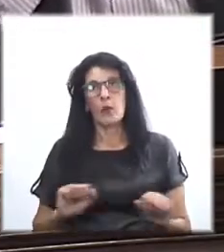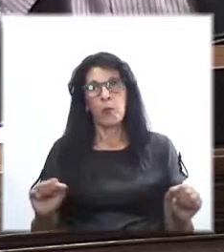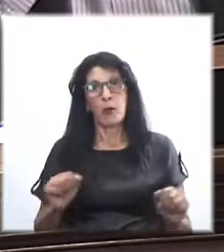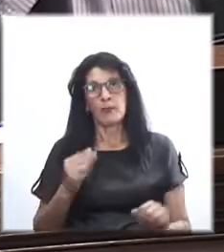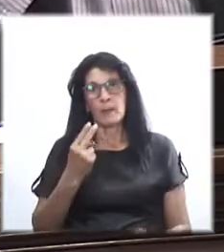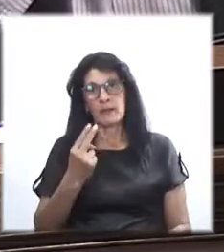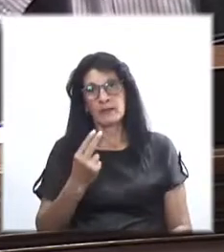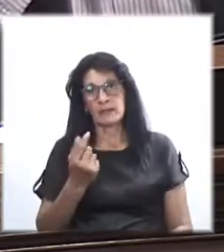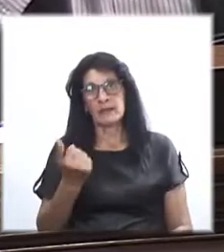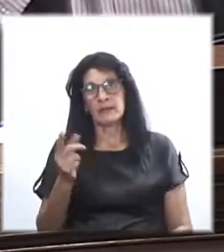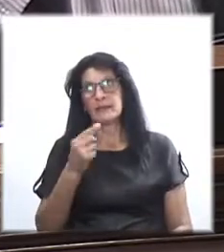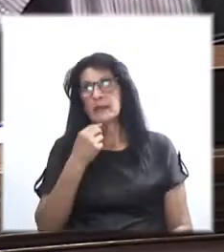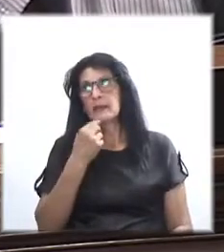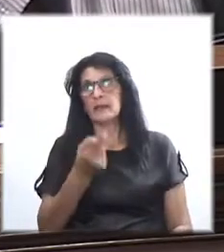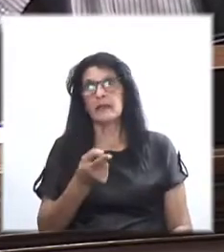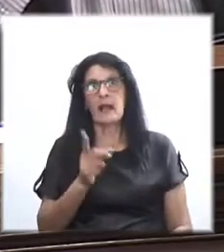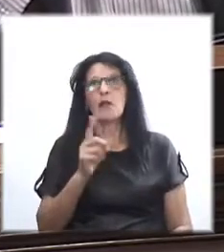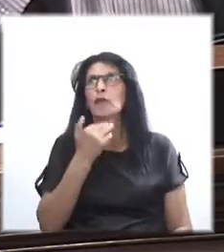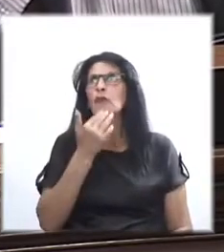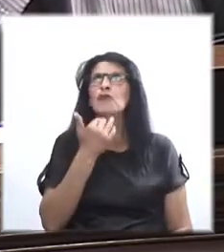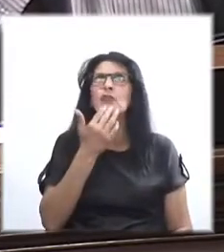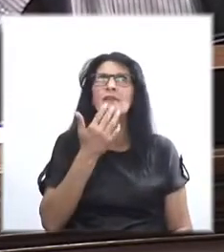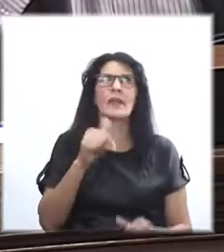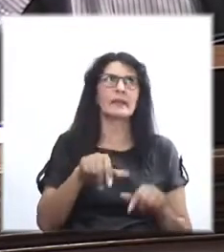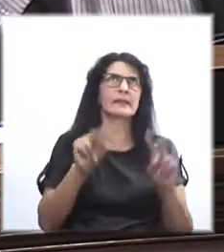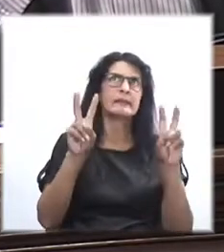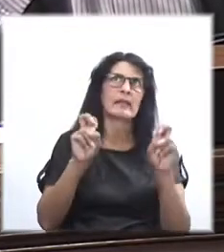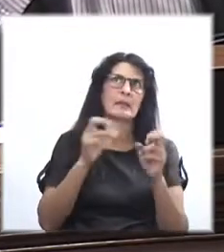se diga que no se sabía que este tema se iba a tratar hoy acá.